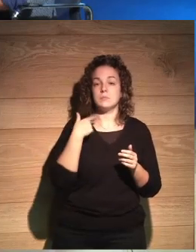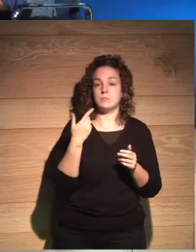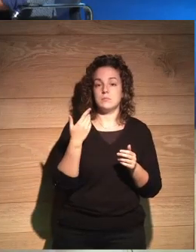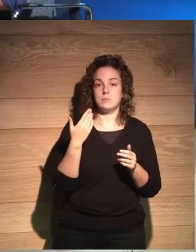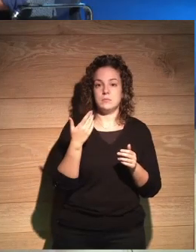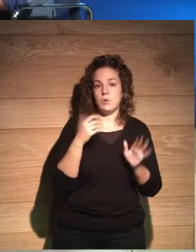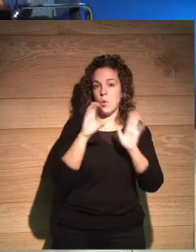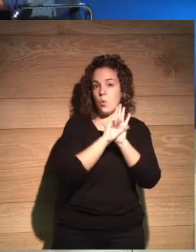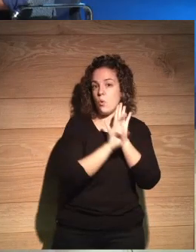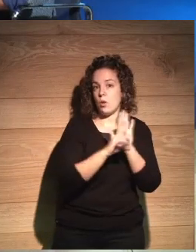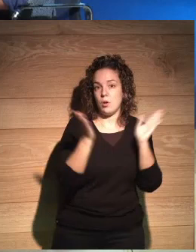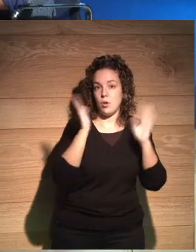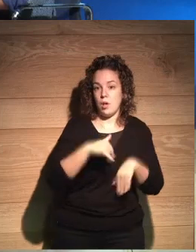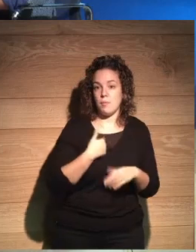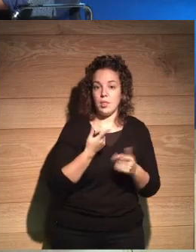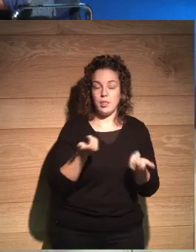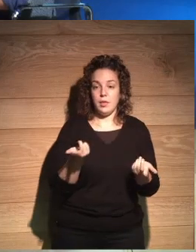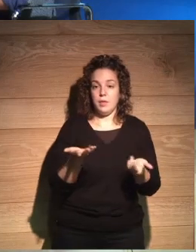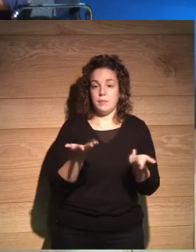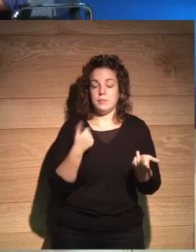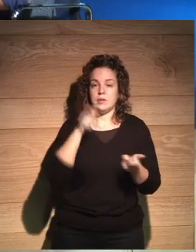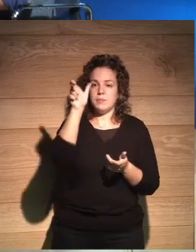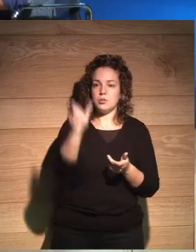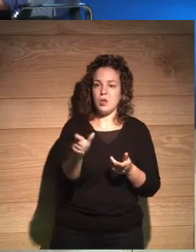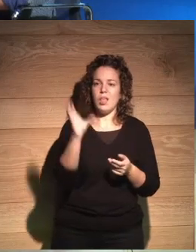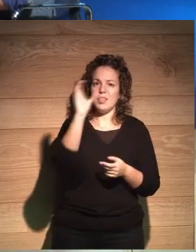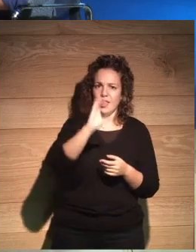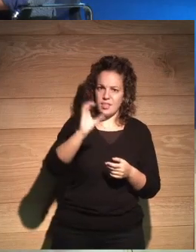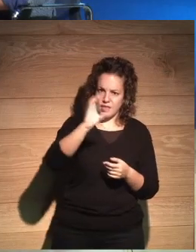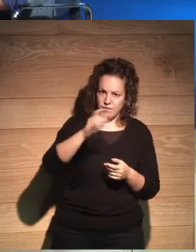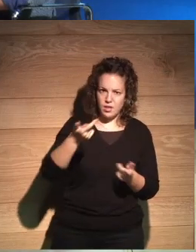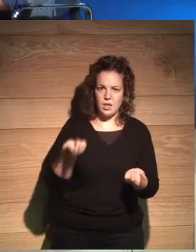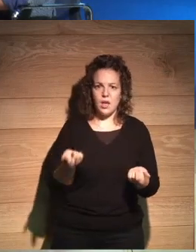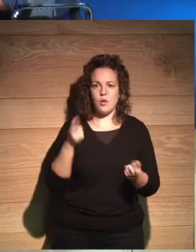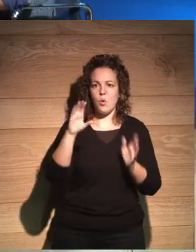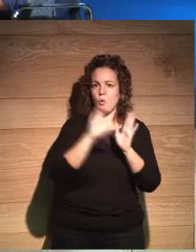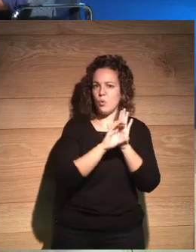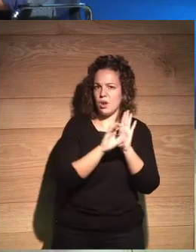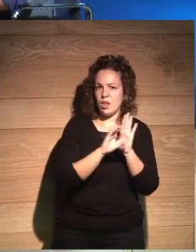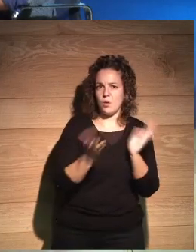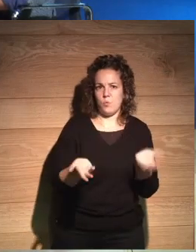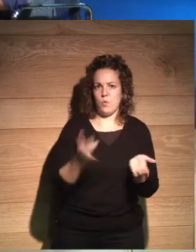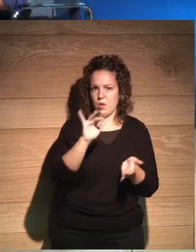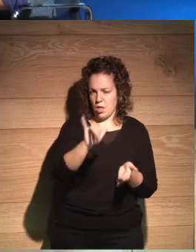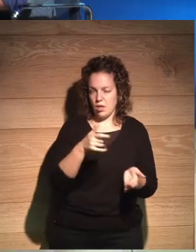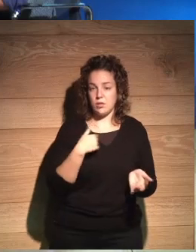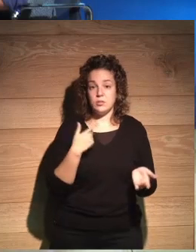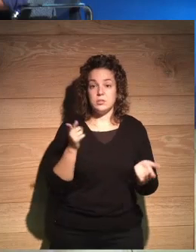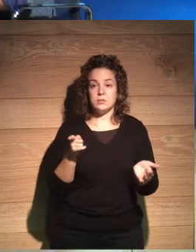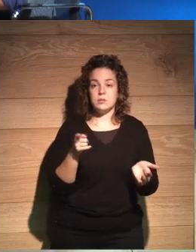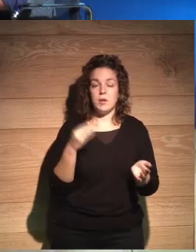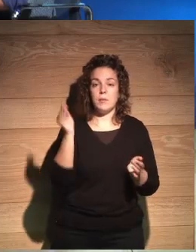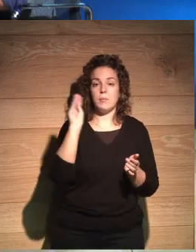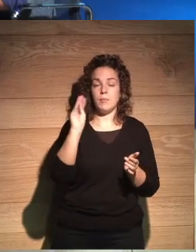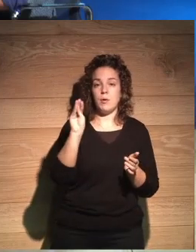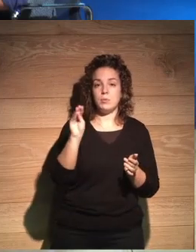vitae. Entonces yo ahí no soy partidario de darle mucha tal, pero esta persona es una persona científica con un rigor y un currículum detrás. Y entonces él, una de las preguntas